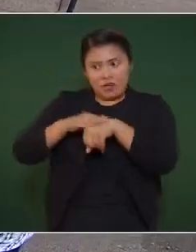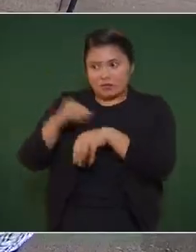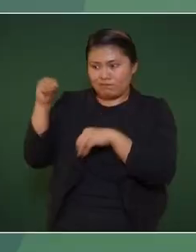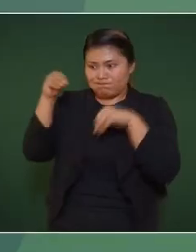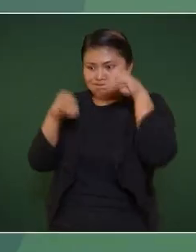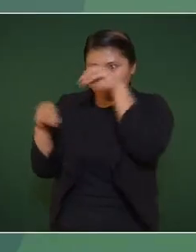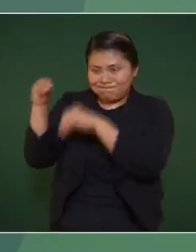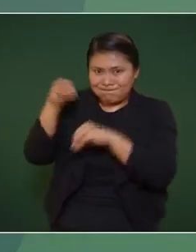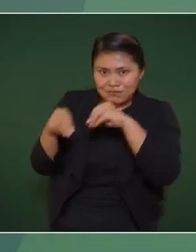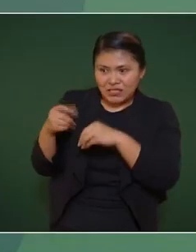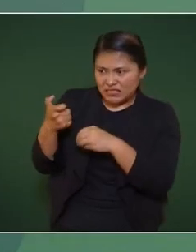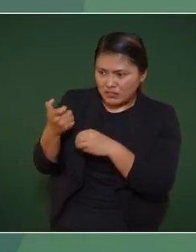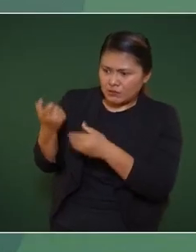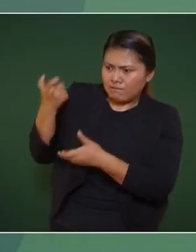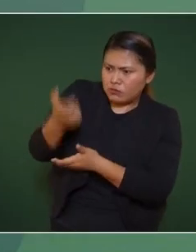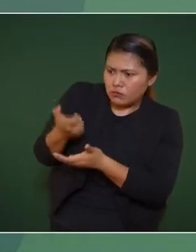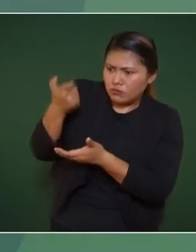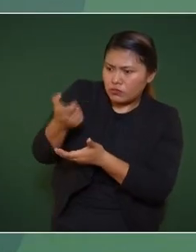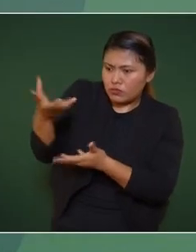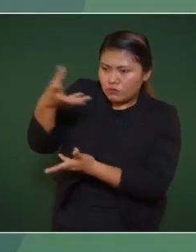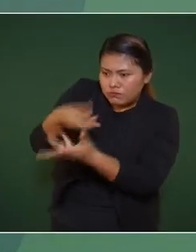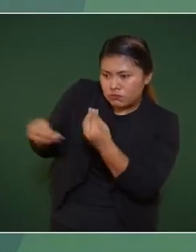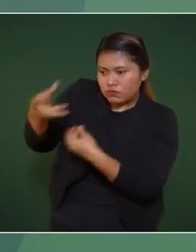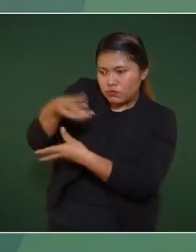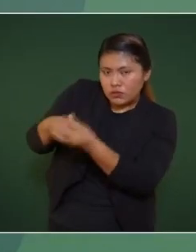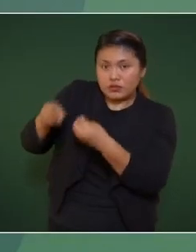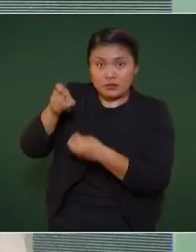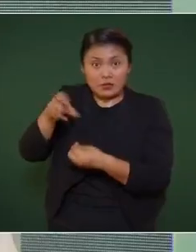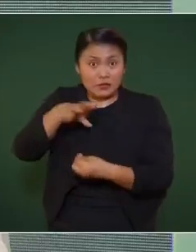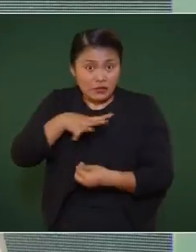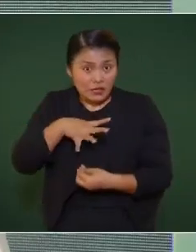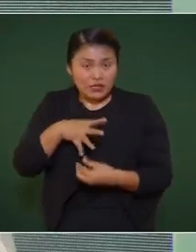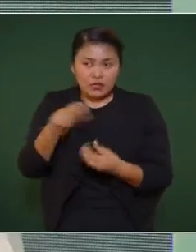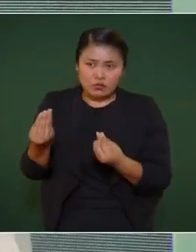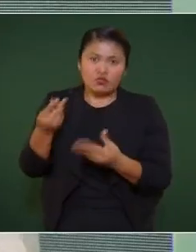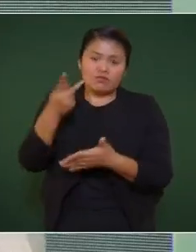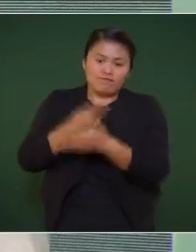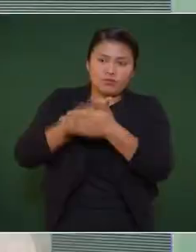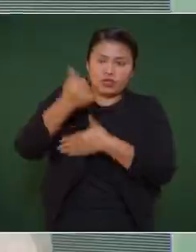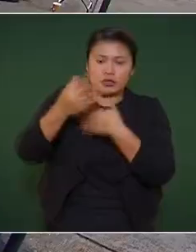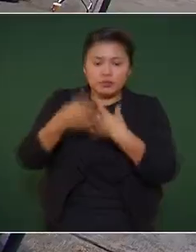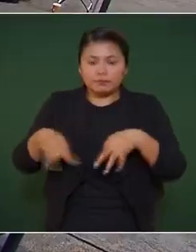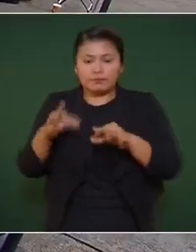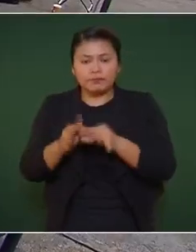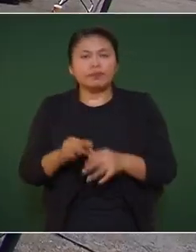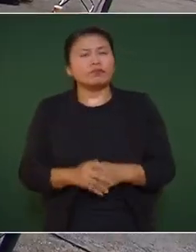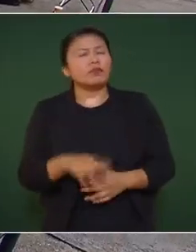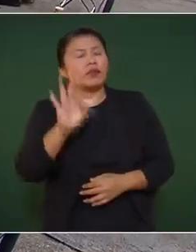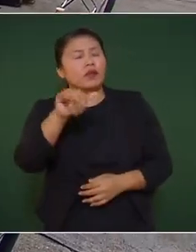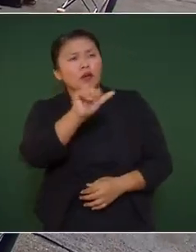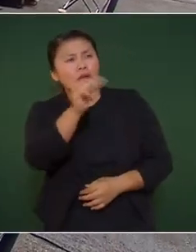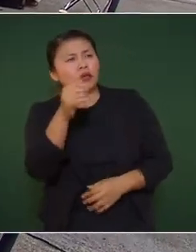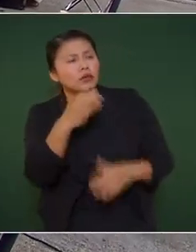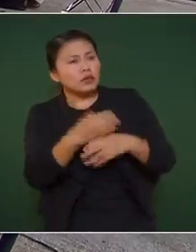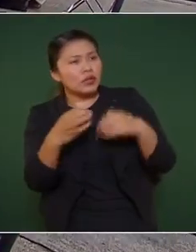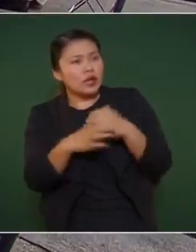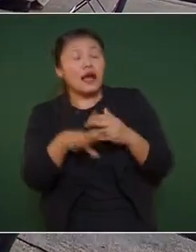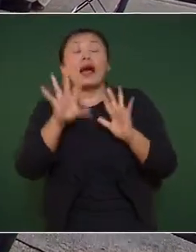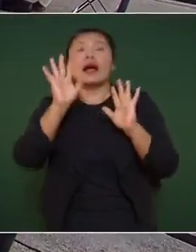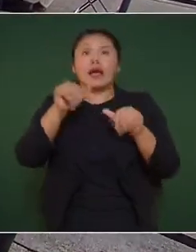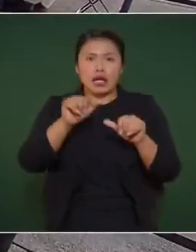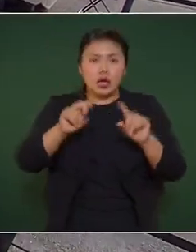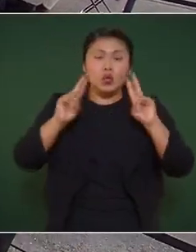además, pues se están haciendo obras importantes. ¿Qué otra cosa? Era sobre la Unión Nacional de Técnicos y